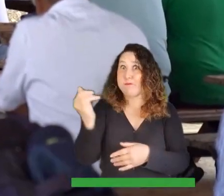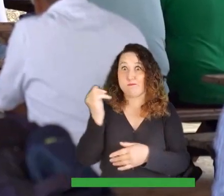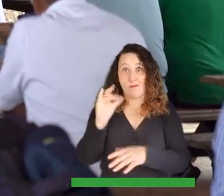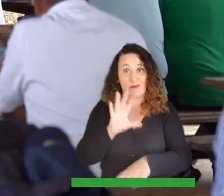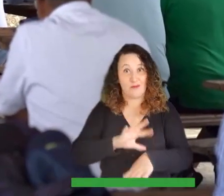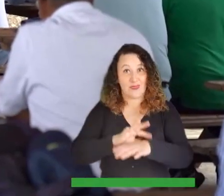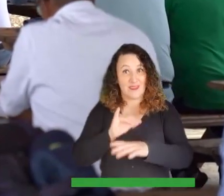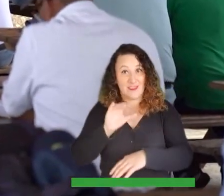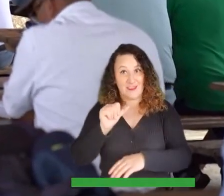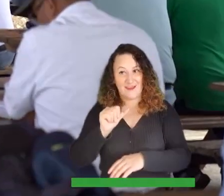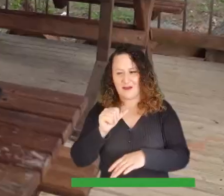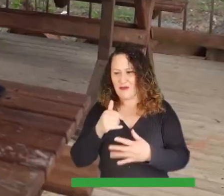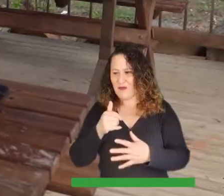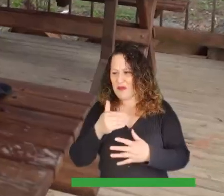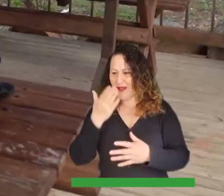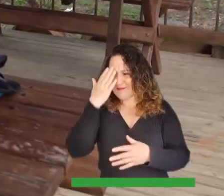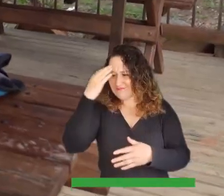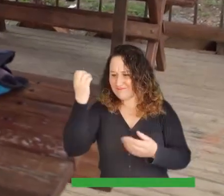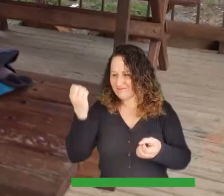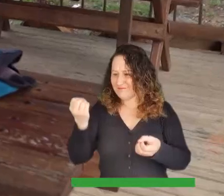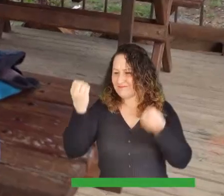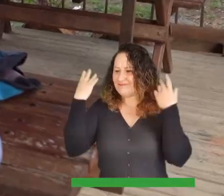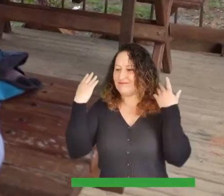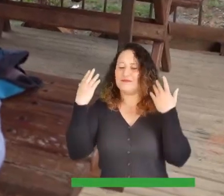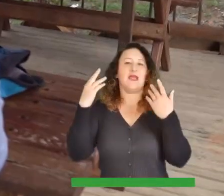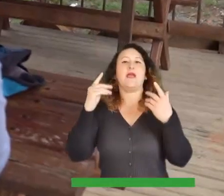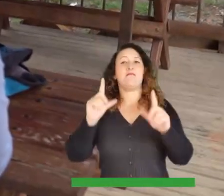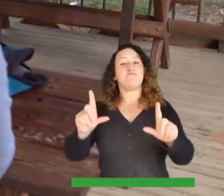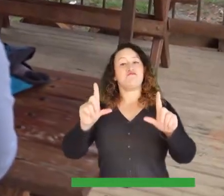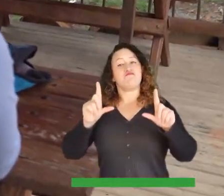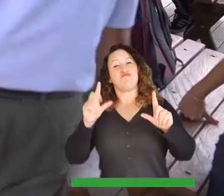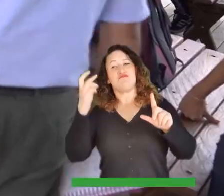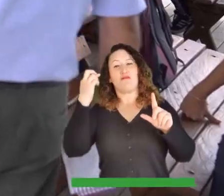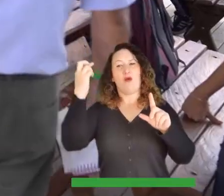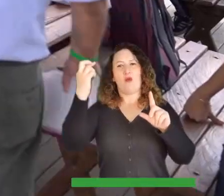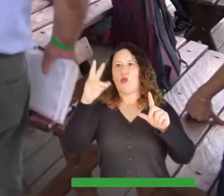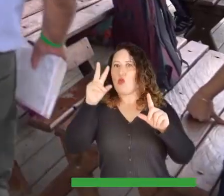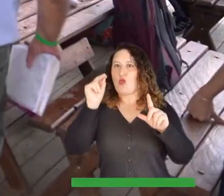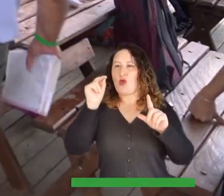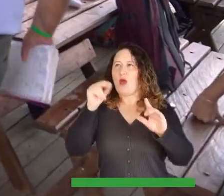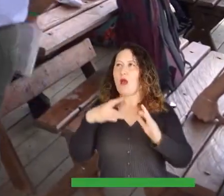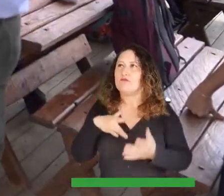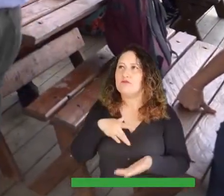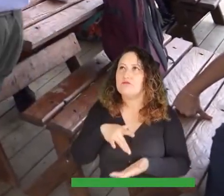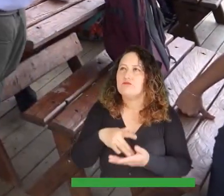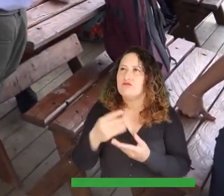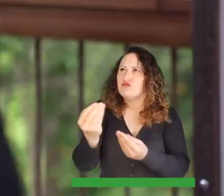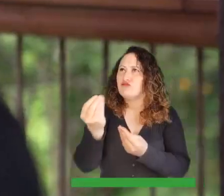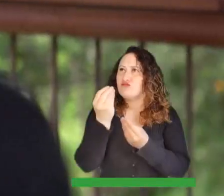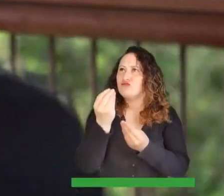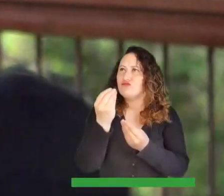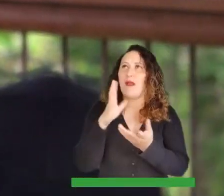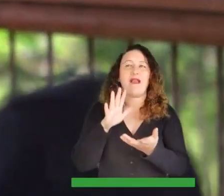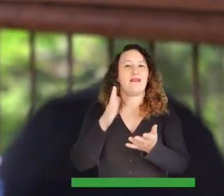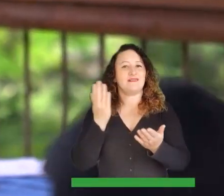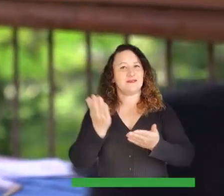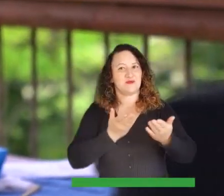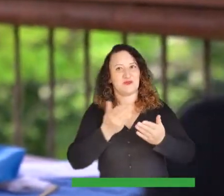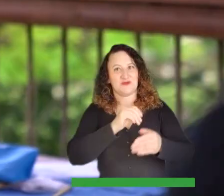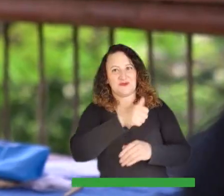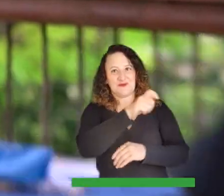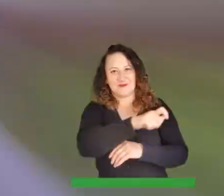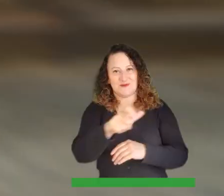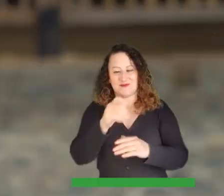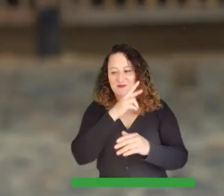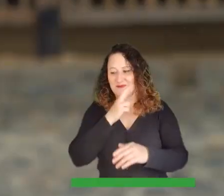del ICA olvidándose de los títulos, sino siendo seres humanos que se preparan para el otro en la ruralidad.